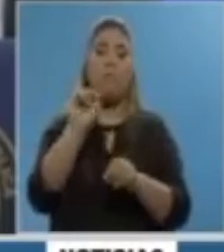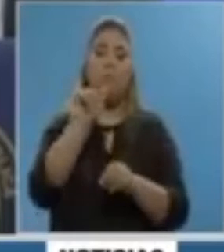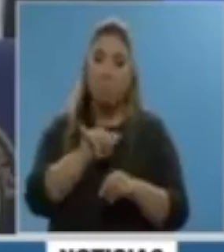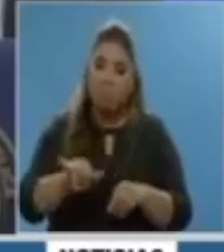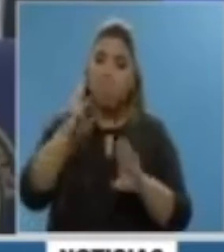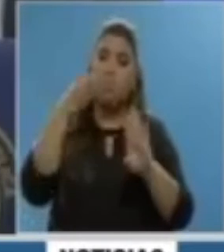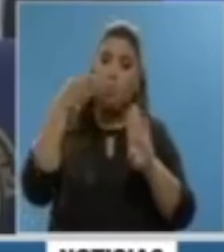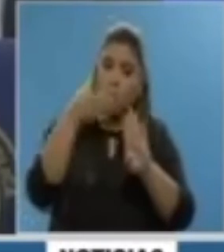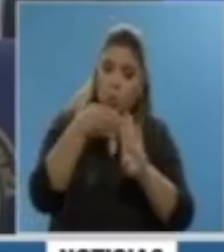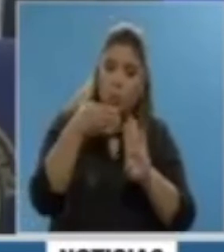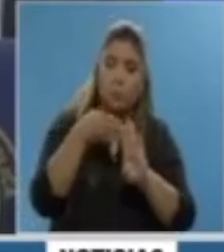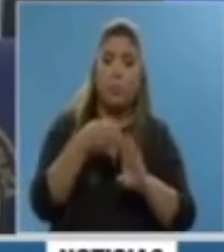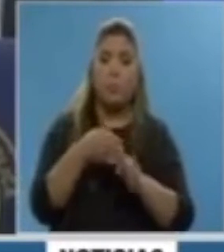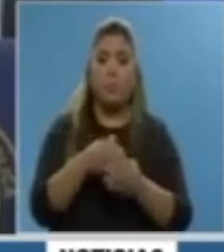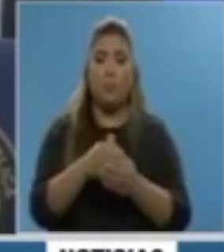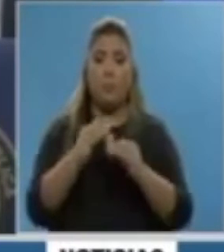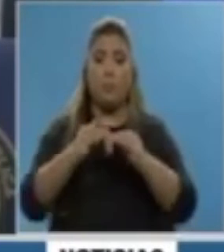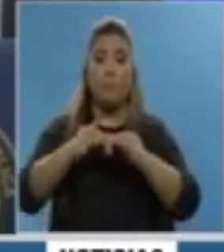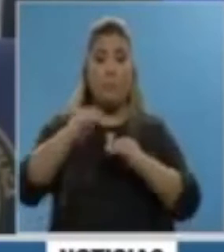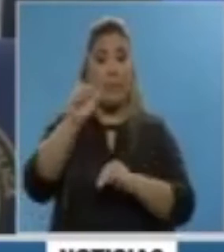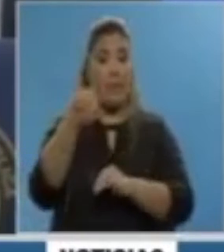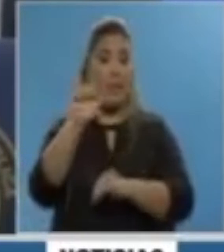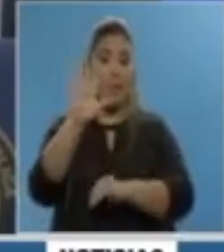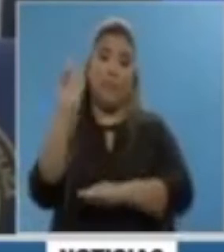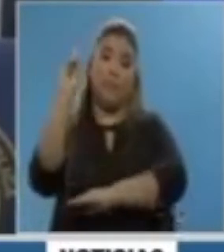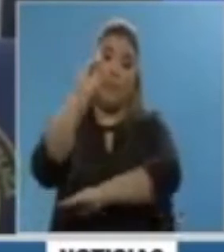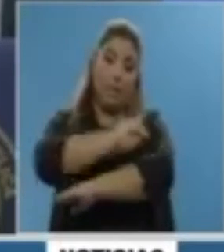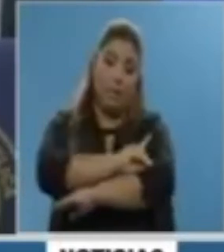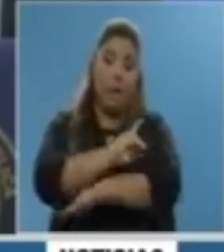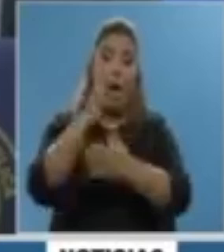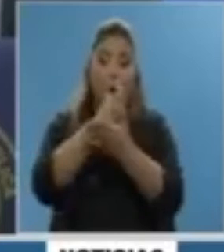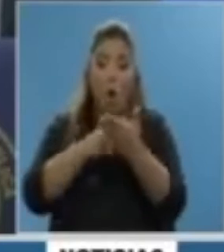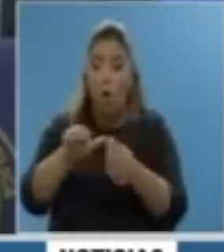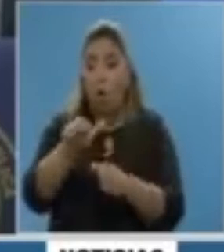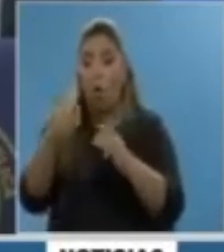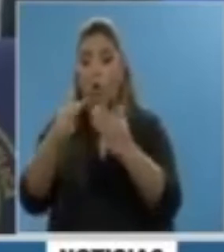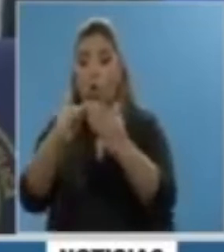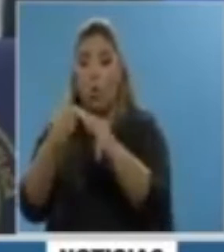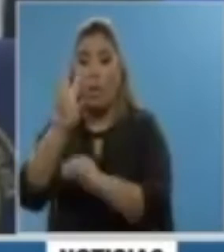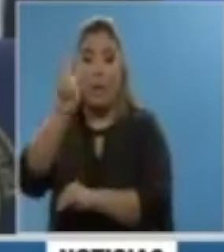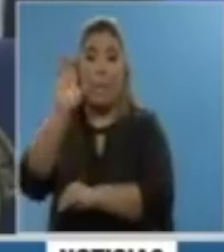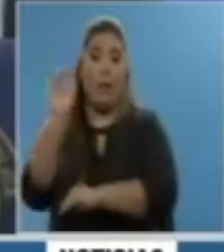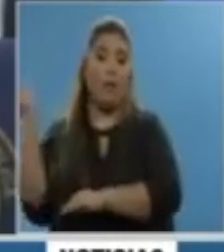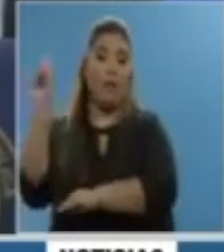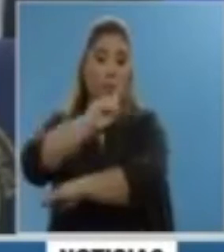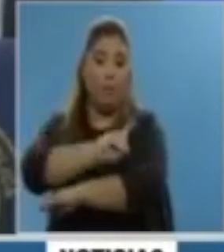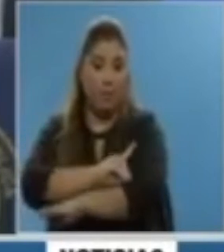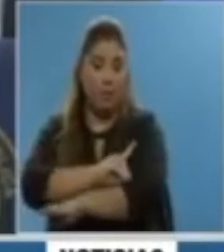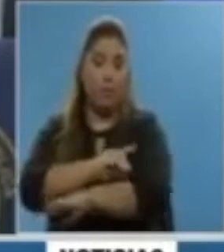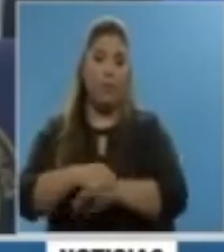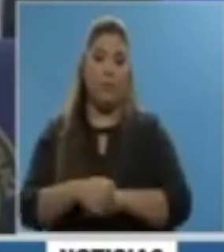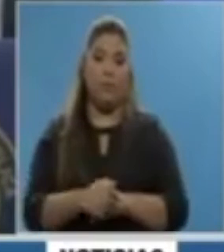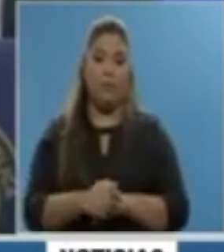cumpliendo lo que se había mencionado, por encima de 15 días, en algunas regiones se mantiene por encima de 20 días. Y